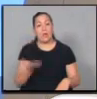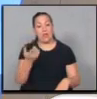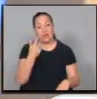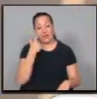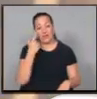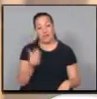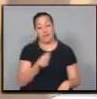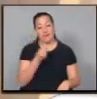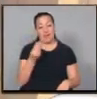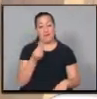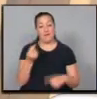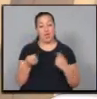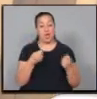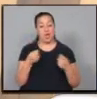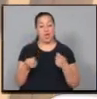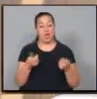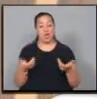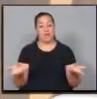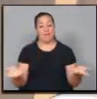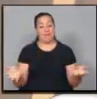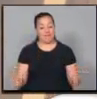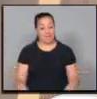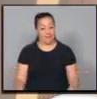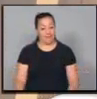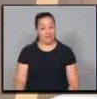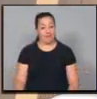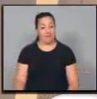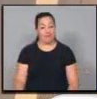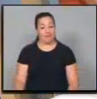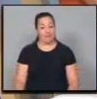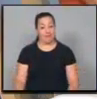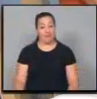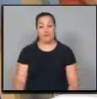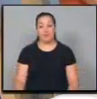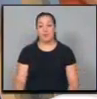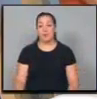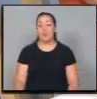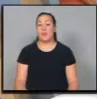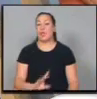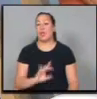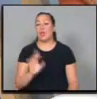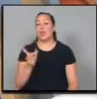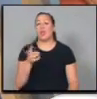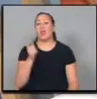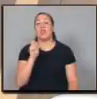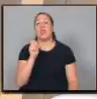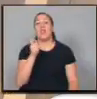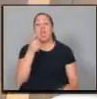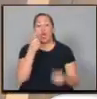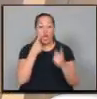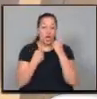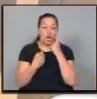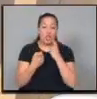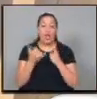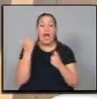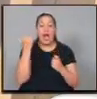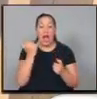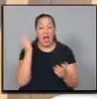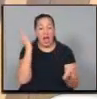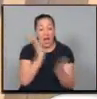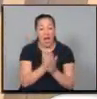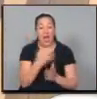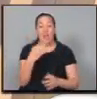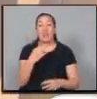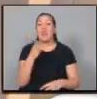vivo, otra vez. Y vos vas... ¿Quién te puedo decir, venía a partir del primero de febrero. ¿Y quién te va a controlar eso? ¿Hay alguien que sancione? No. Tengo que ir a Defensa